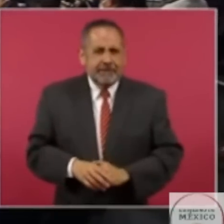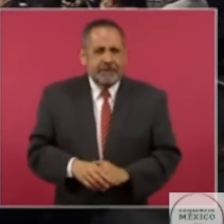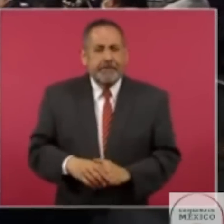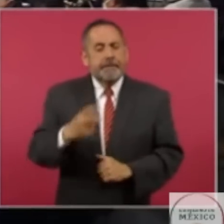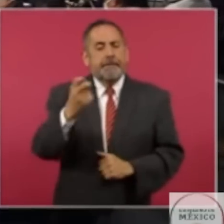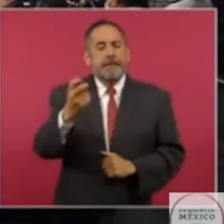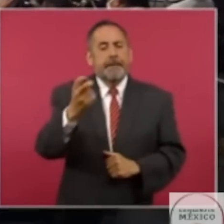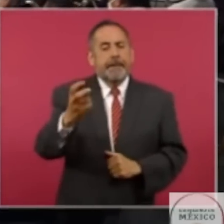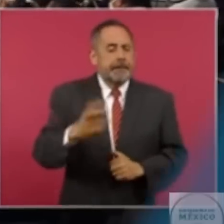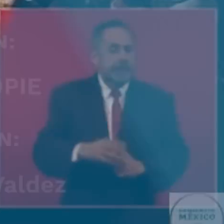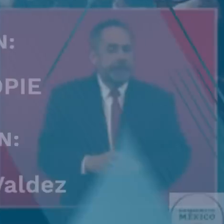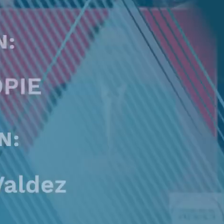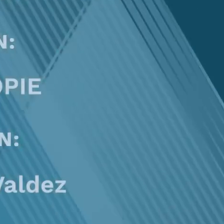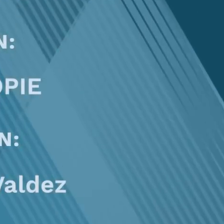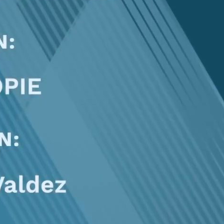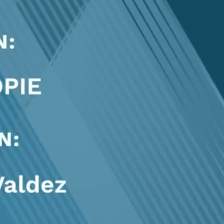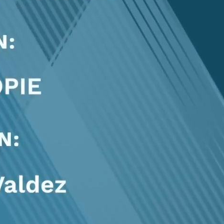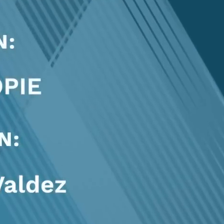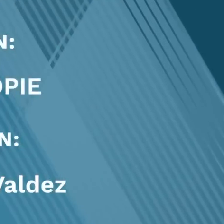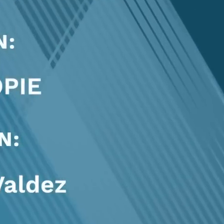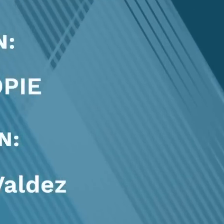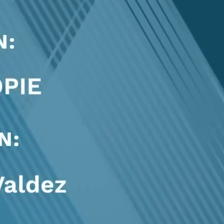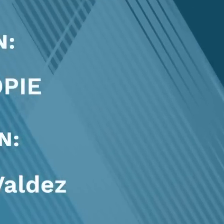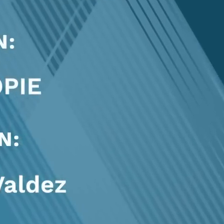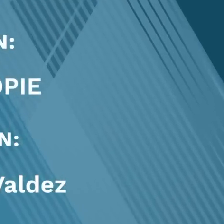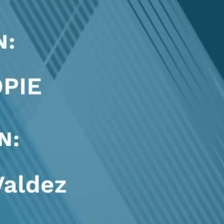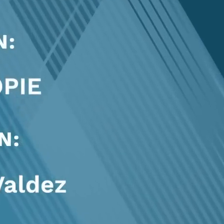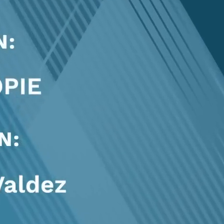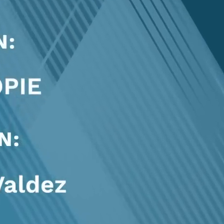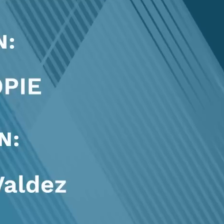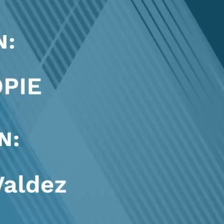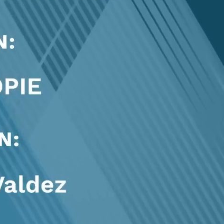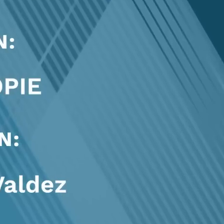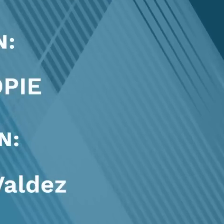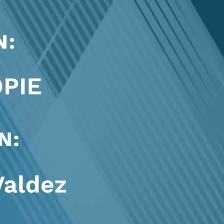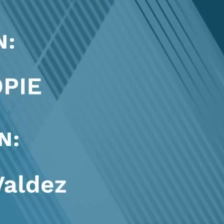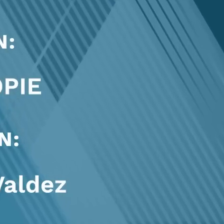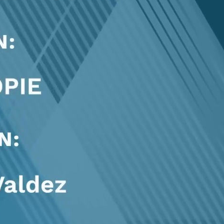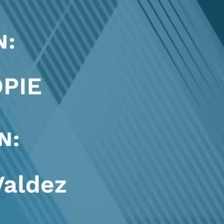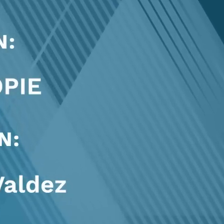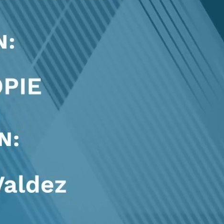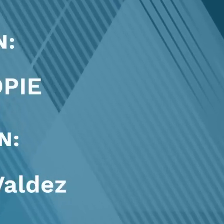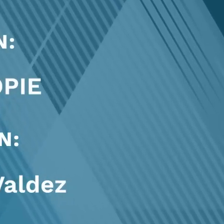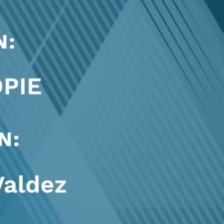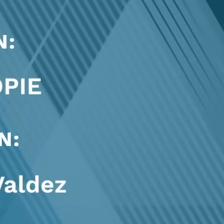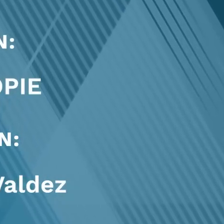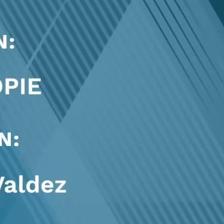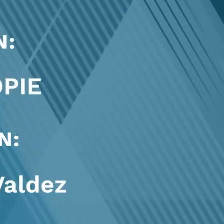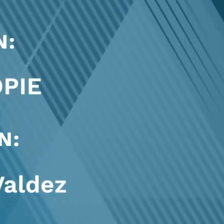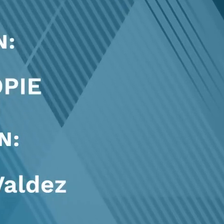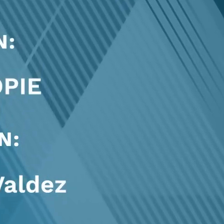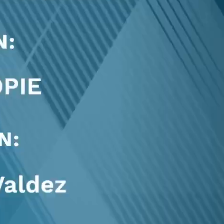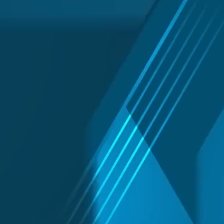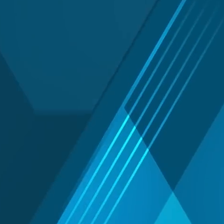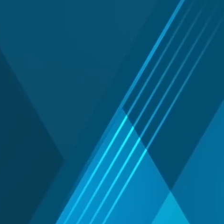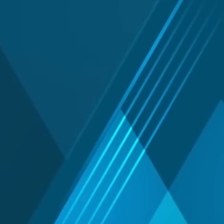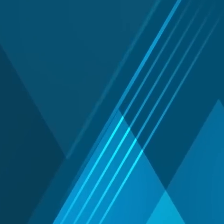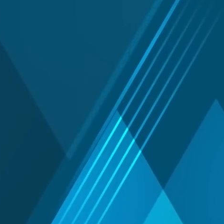Entonces, sí es interesante, estamos viviendo tiempos interesantes.